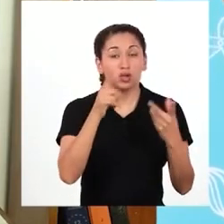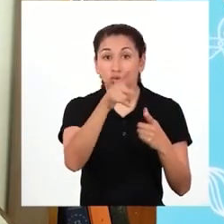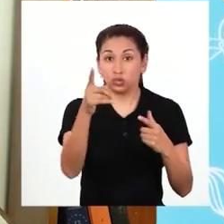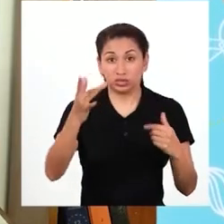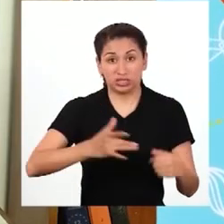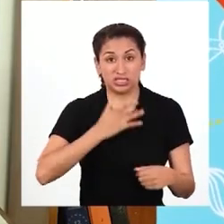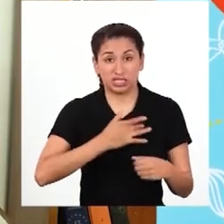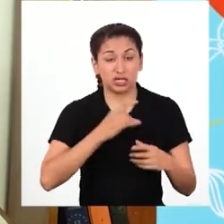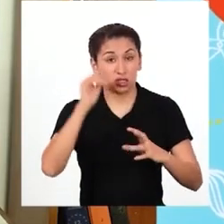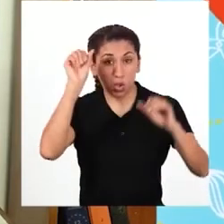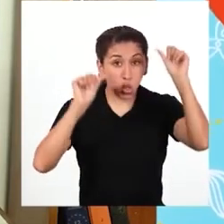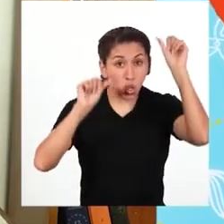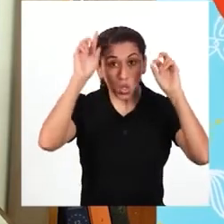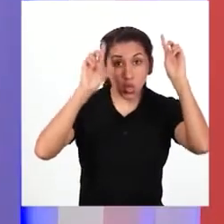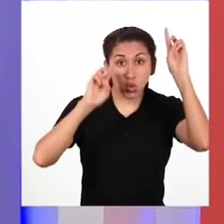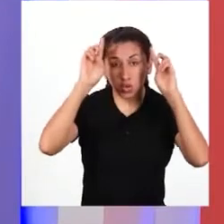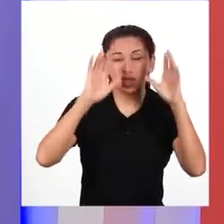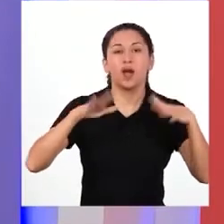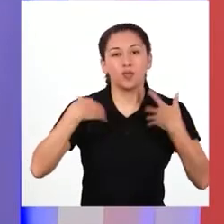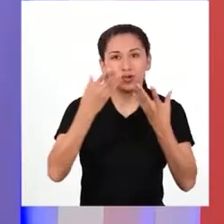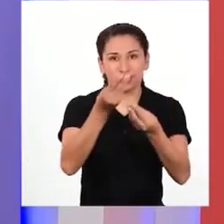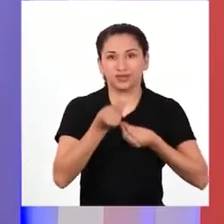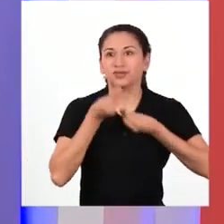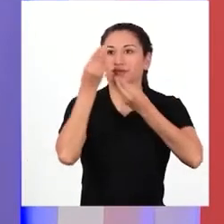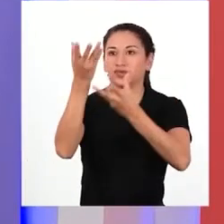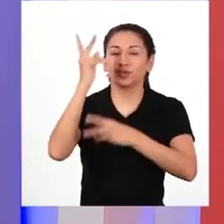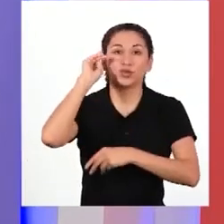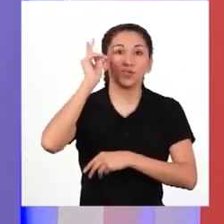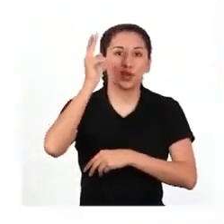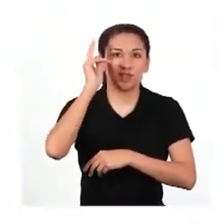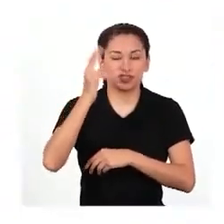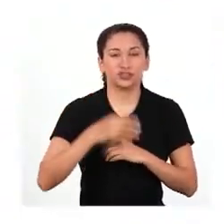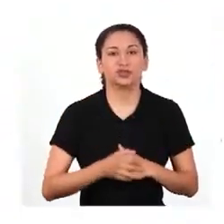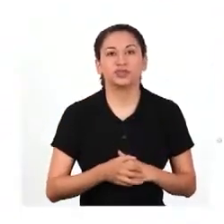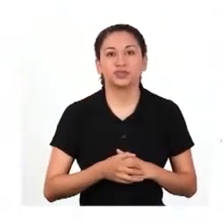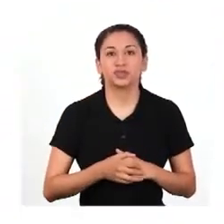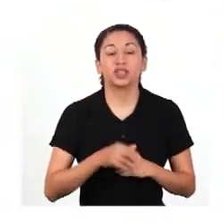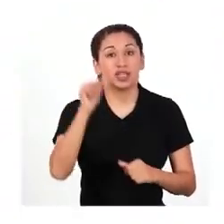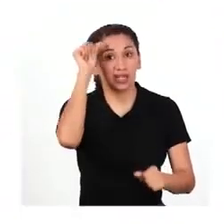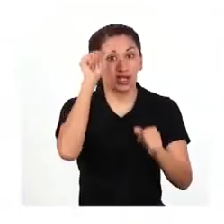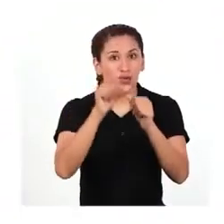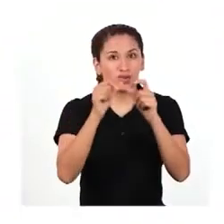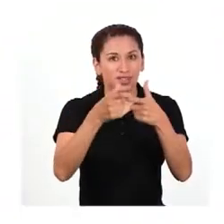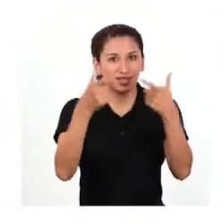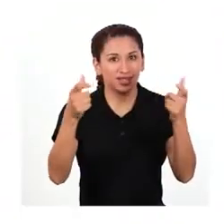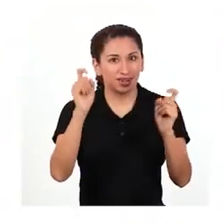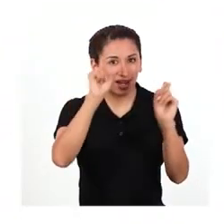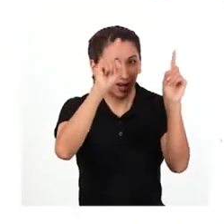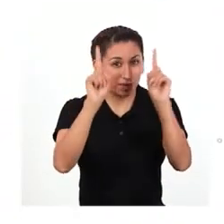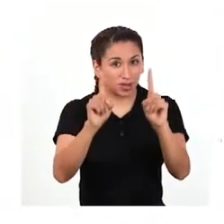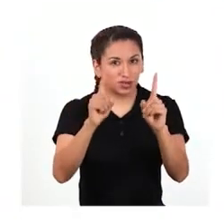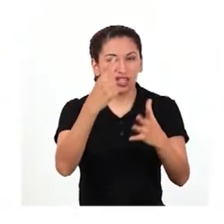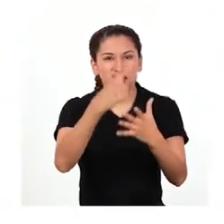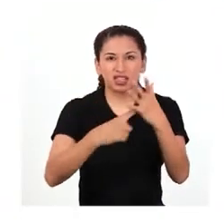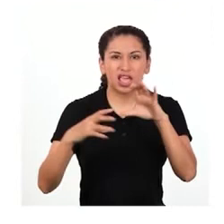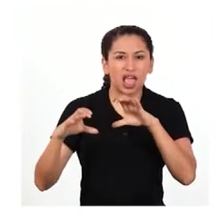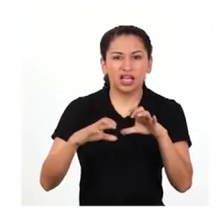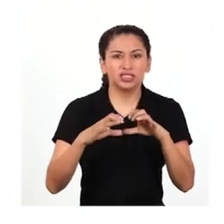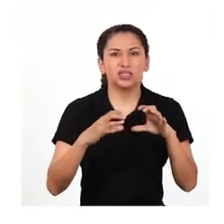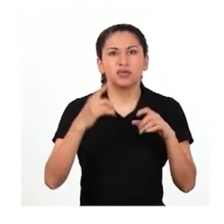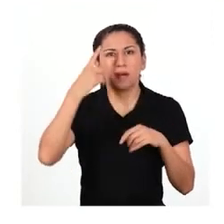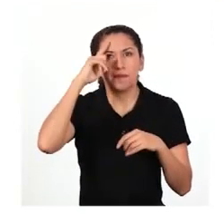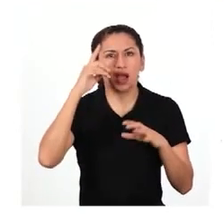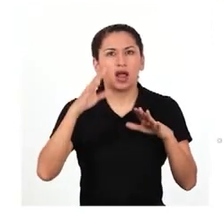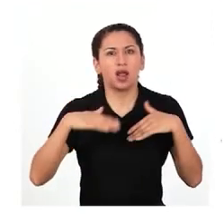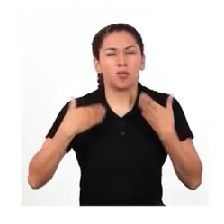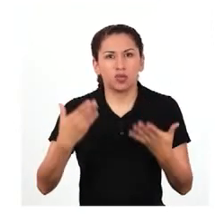hacerla llegar a su docente. ¿Recuerdan nuestra gran incógnita? ¿Qué acciones desarrollaríamos para ejercer nuestros derechos